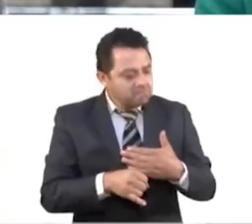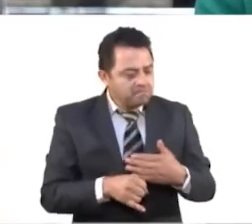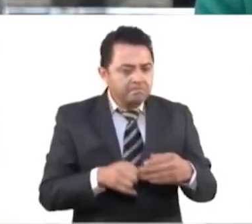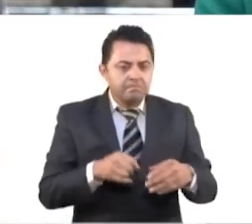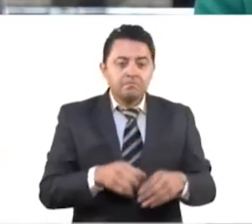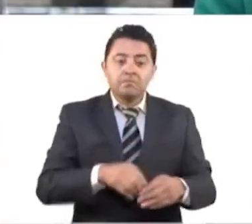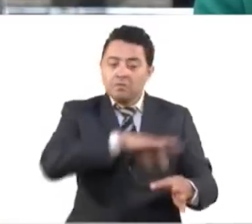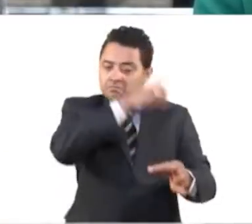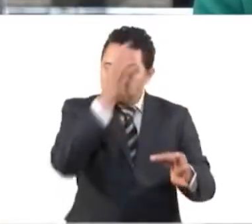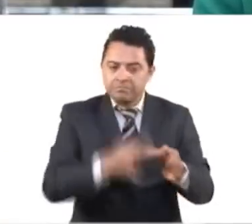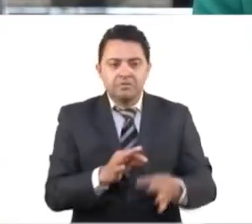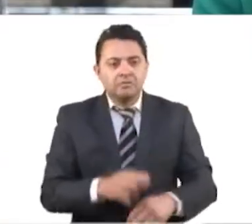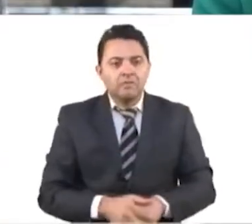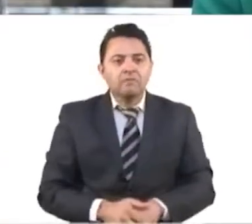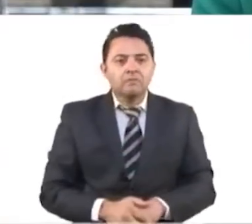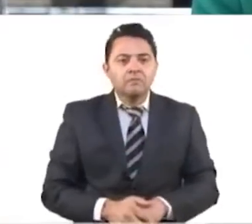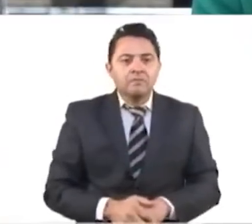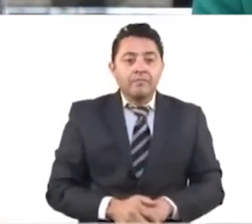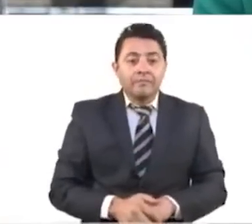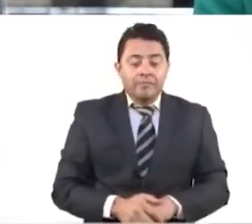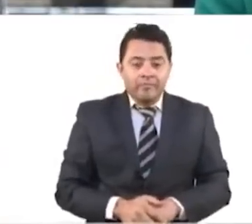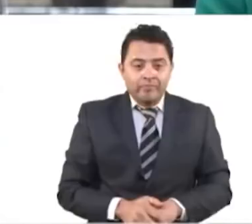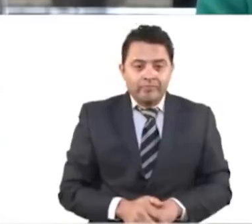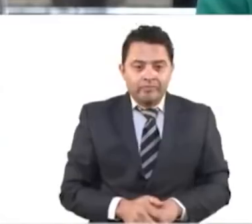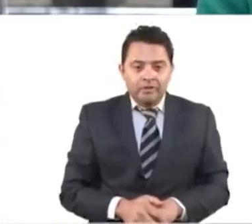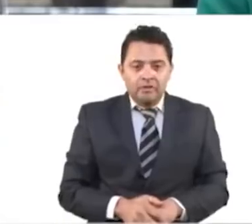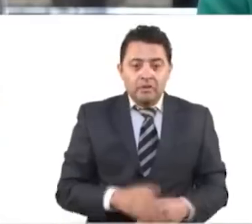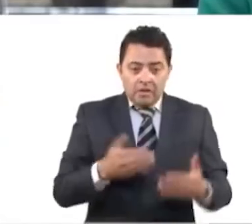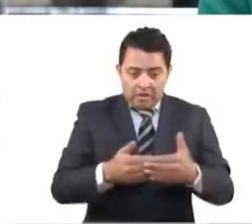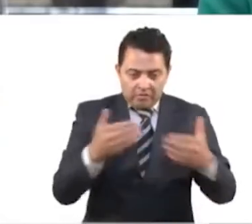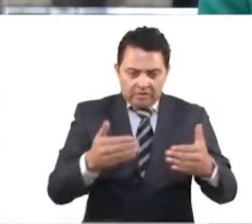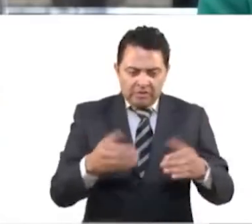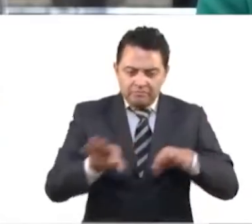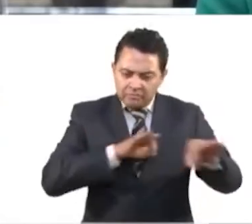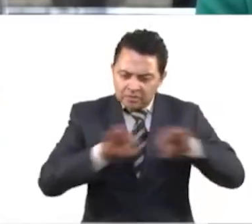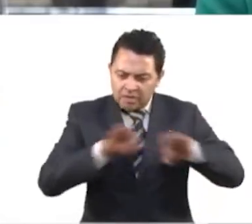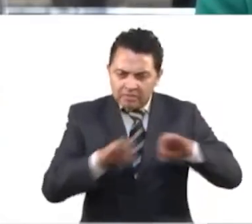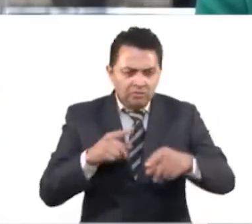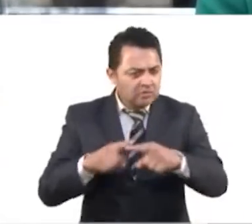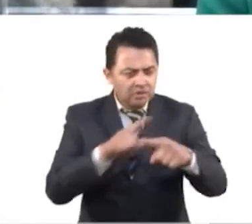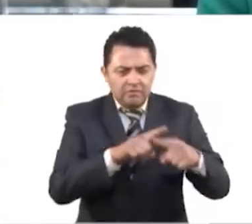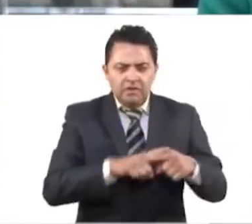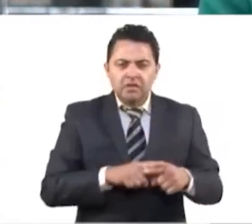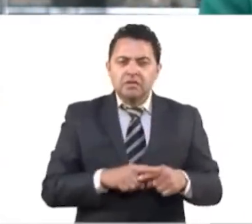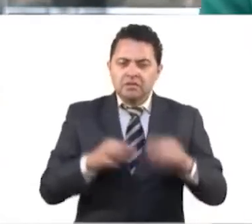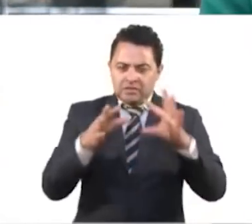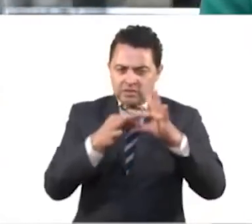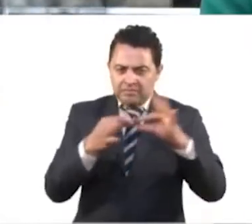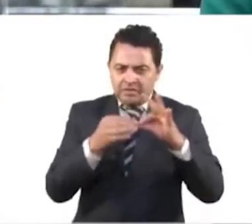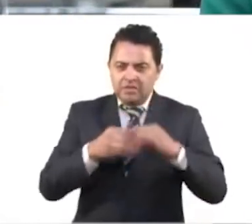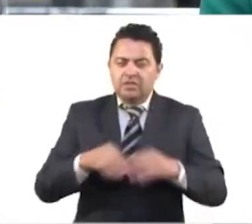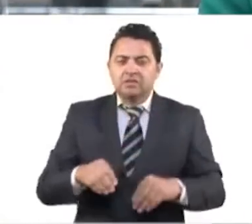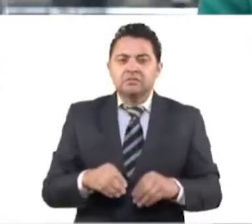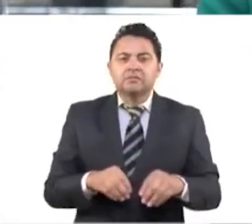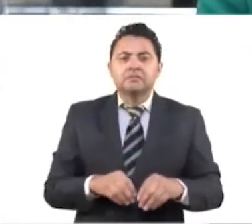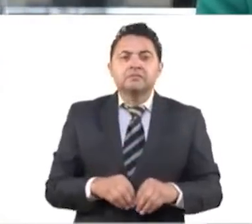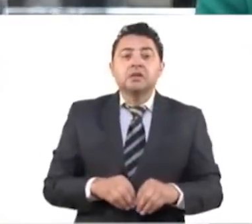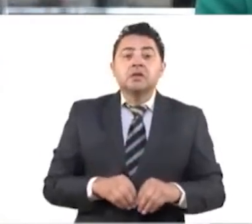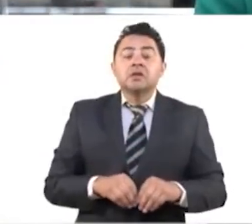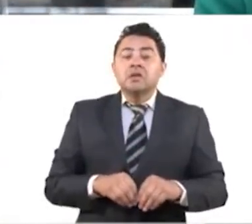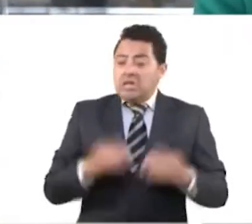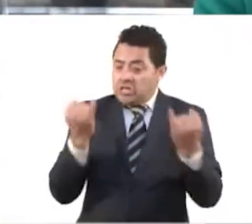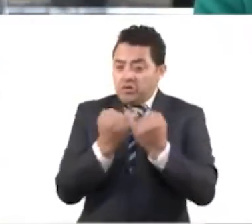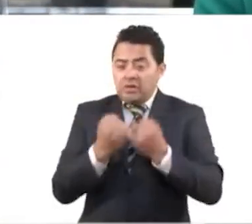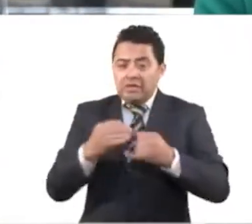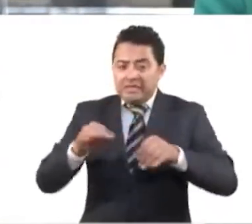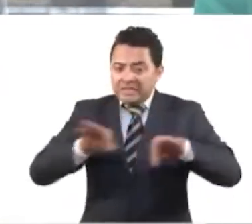operacional. Ahora bien, vamos a señalar los trabajos que se hicieron en estos meses. Señalar, también